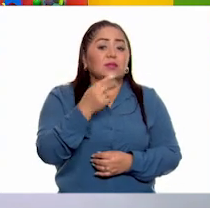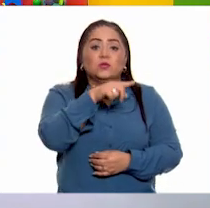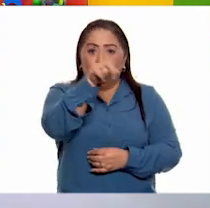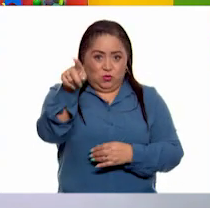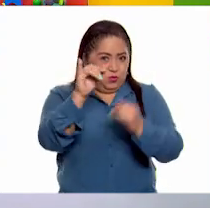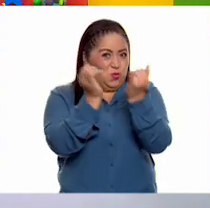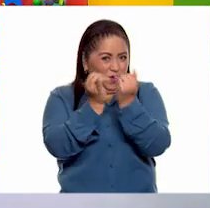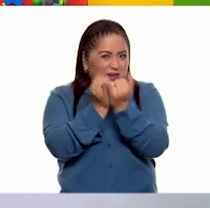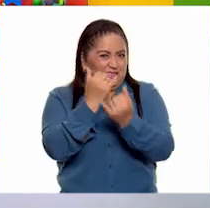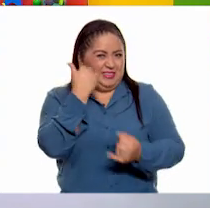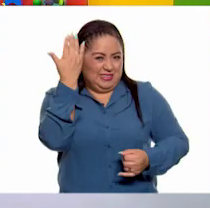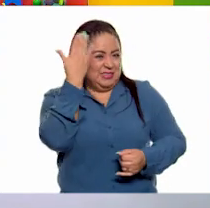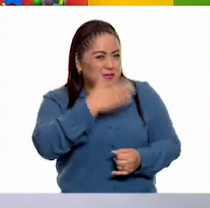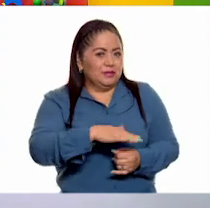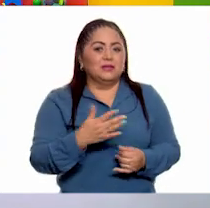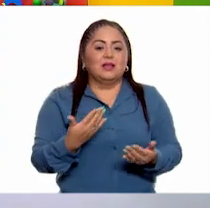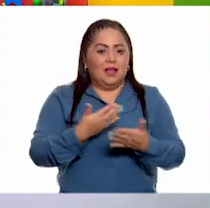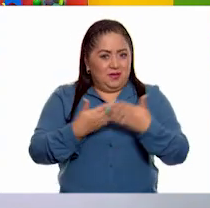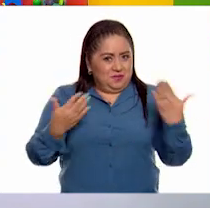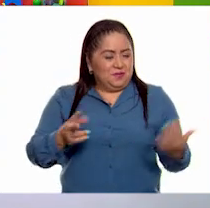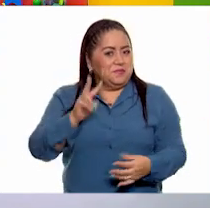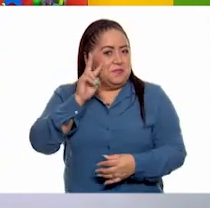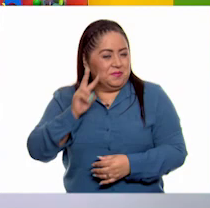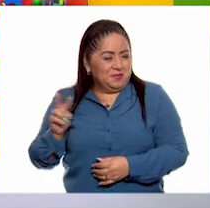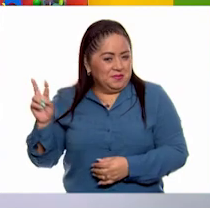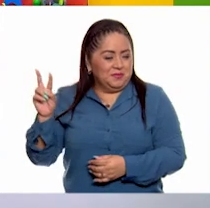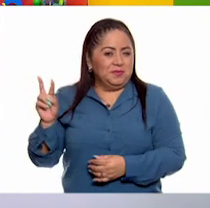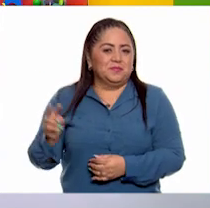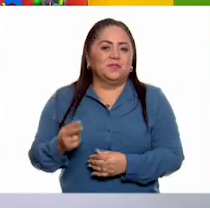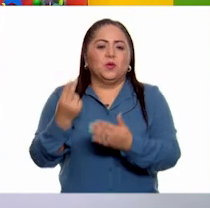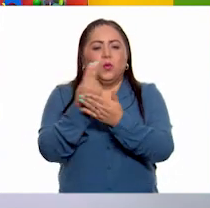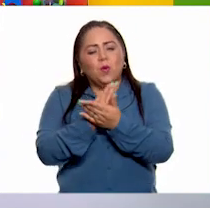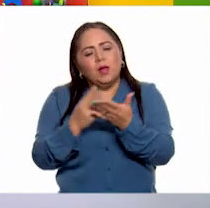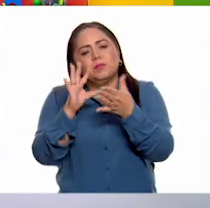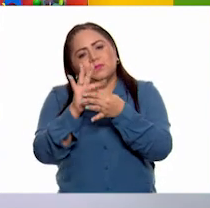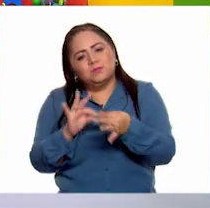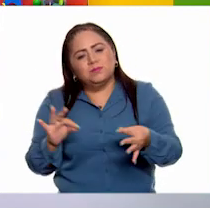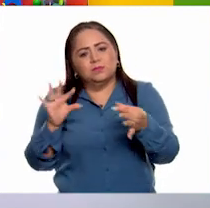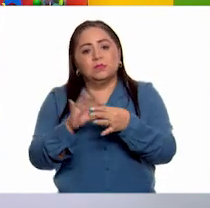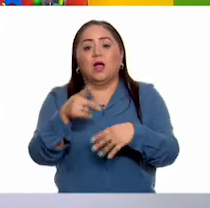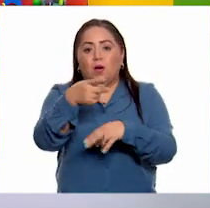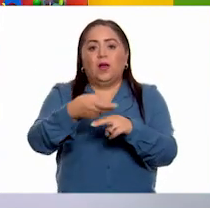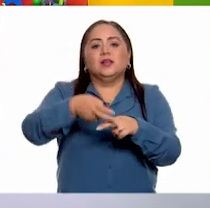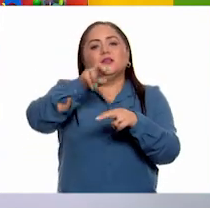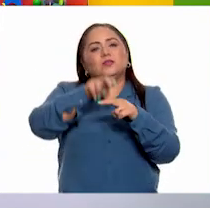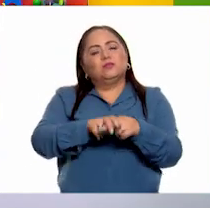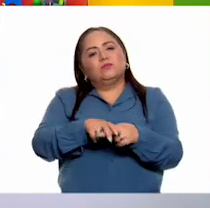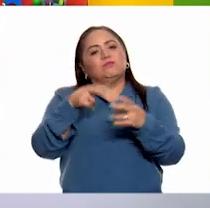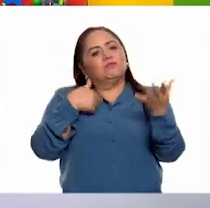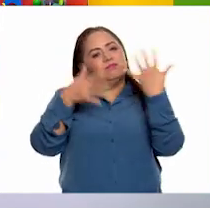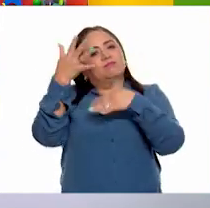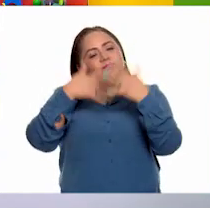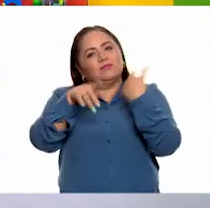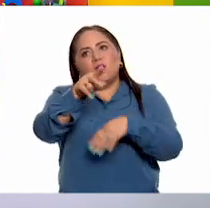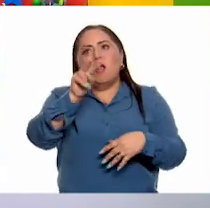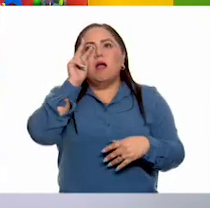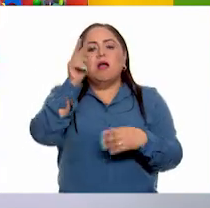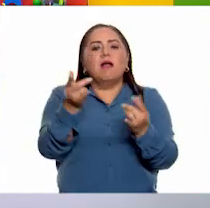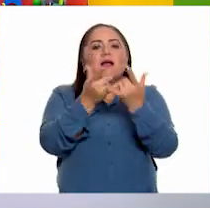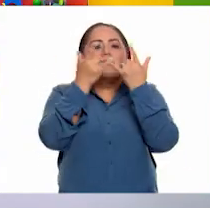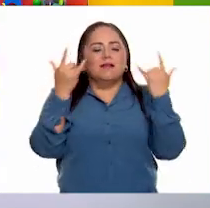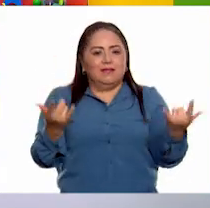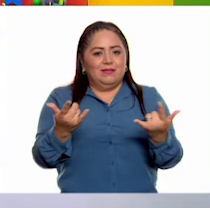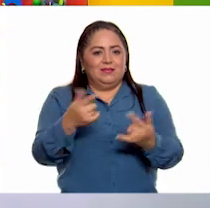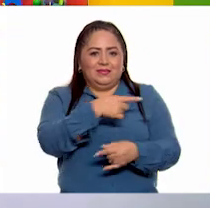estoy segura que también. Ah, pues vamos. Sí, pónganse cómodas y cómodos para escuchar esta historia que nos va